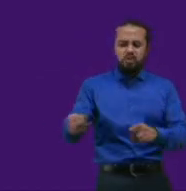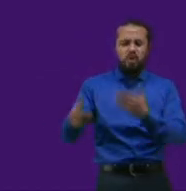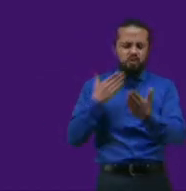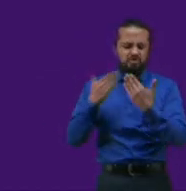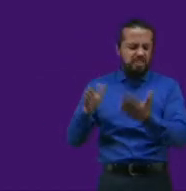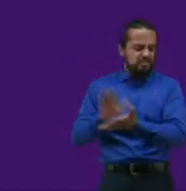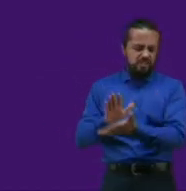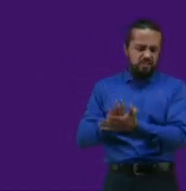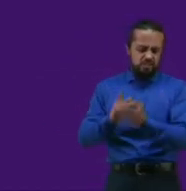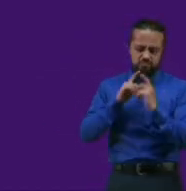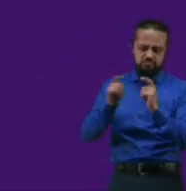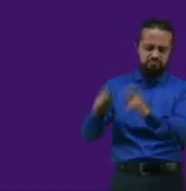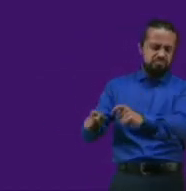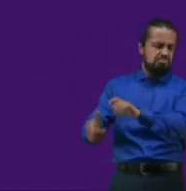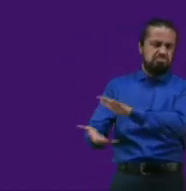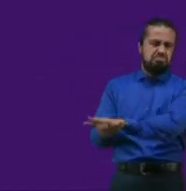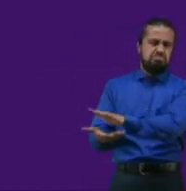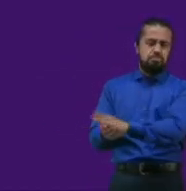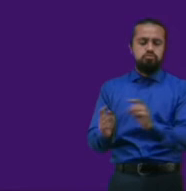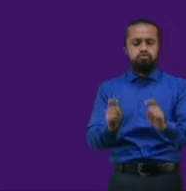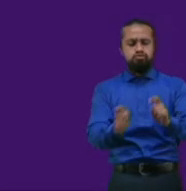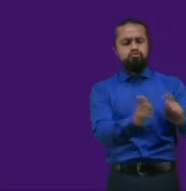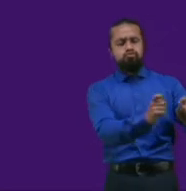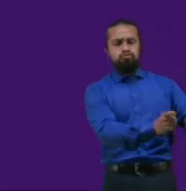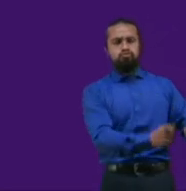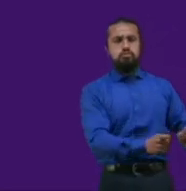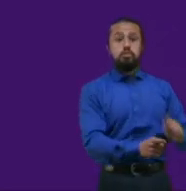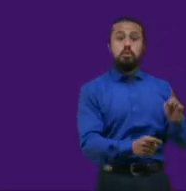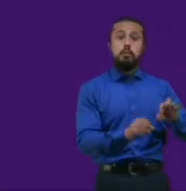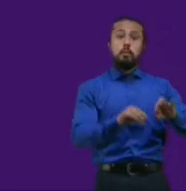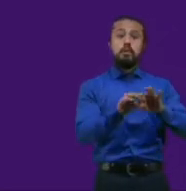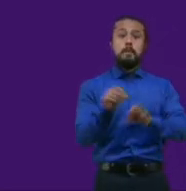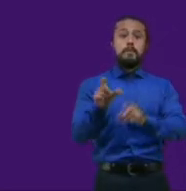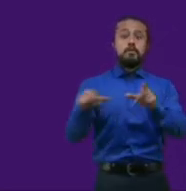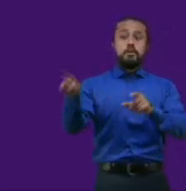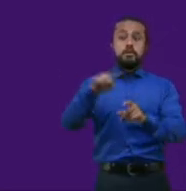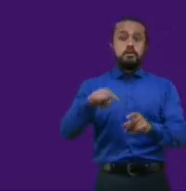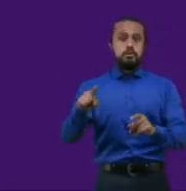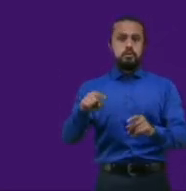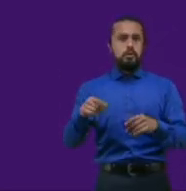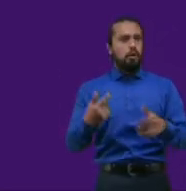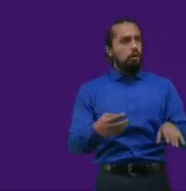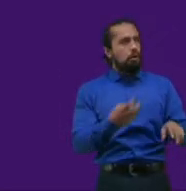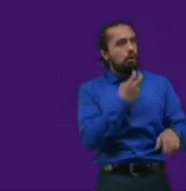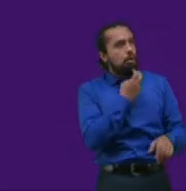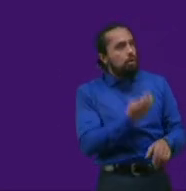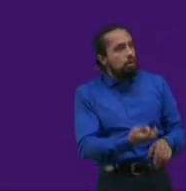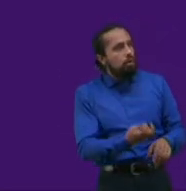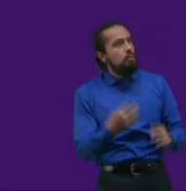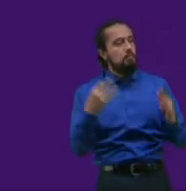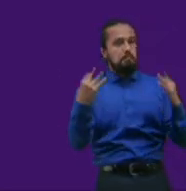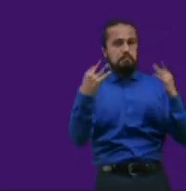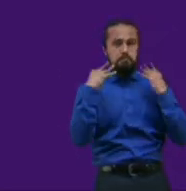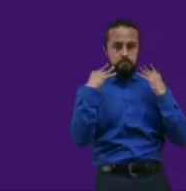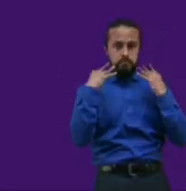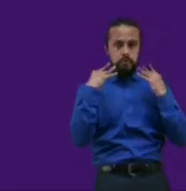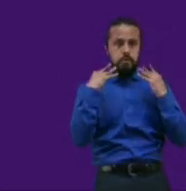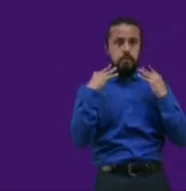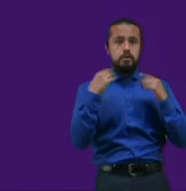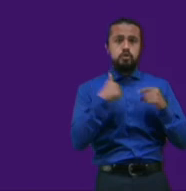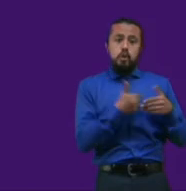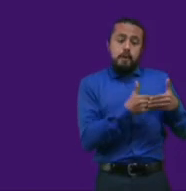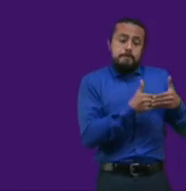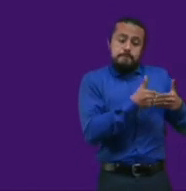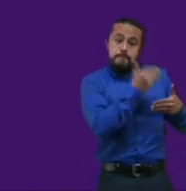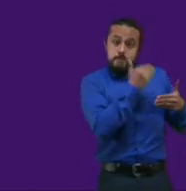Para además, algo muy importante, y es que te admiren tus colegas. Porque pues uno simplemente por ser el que inició la